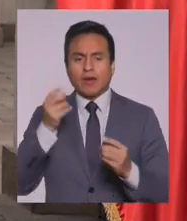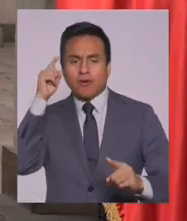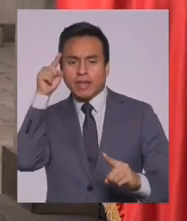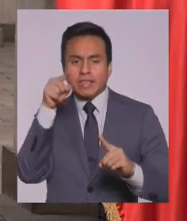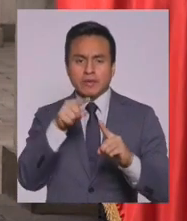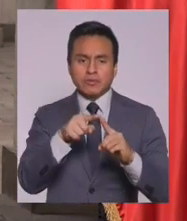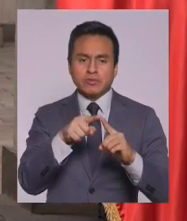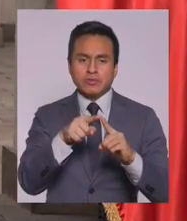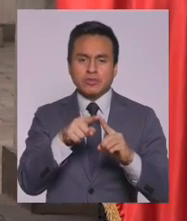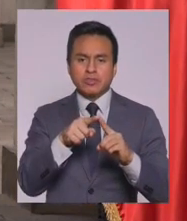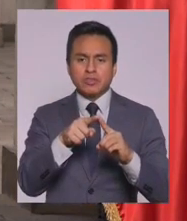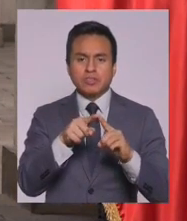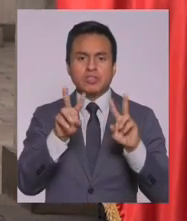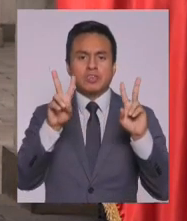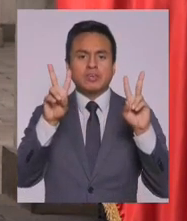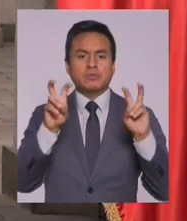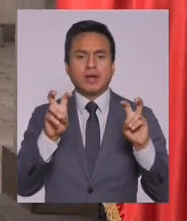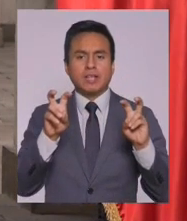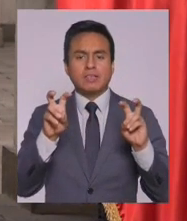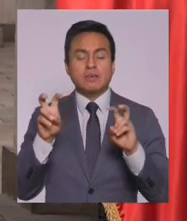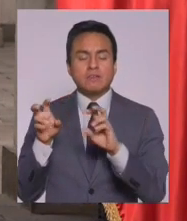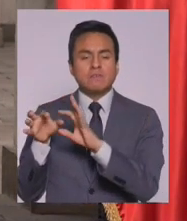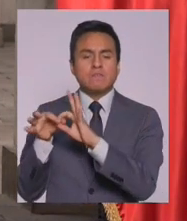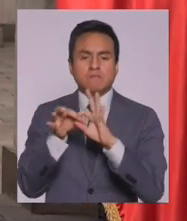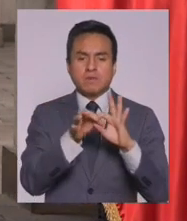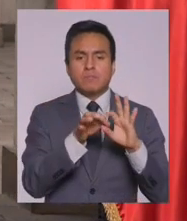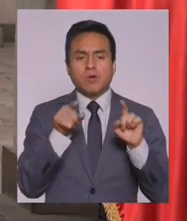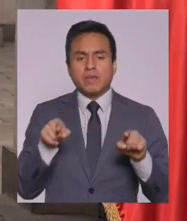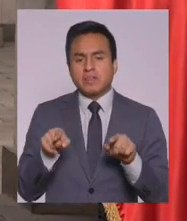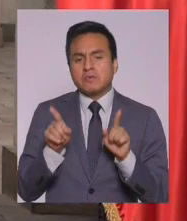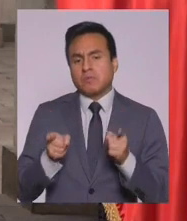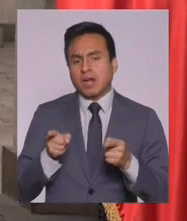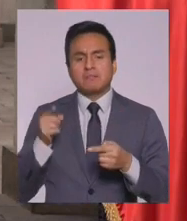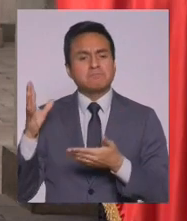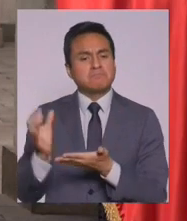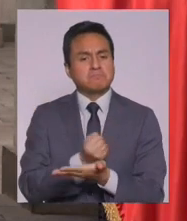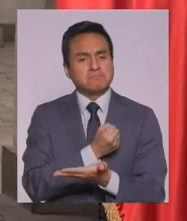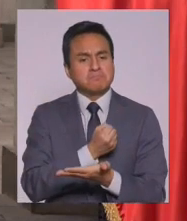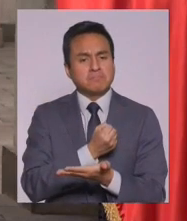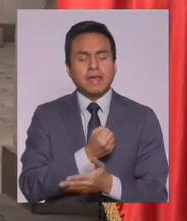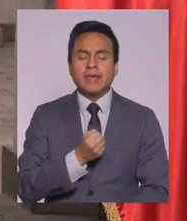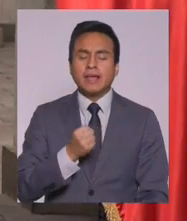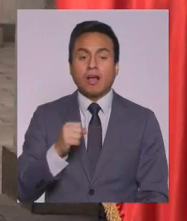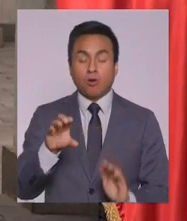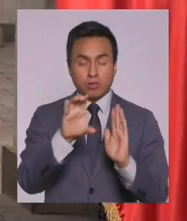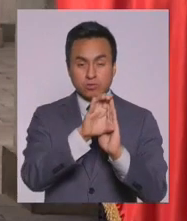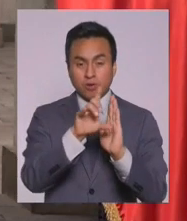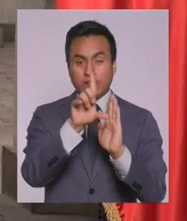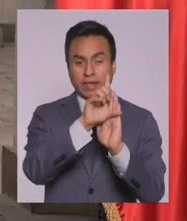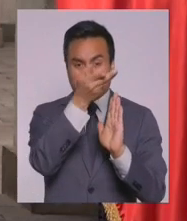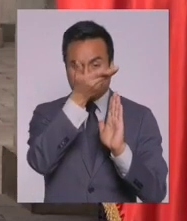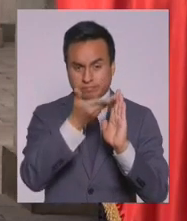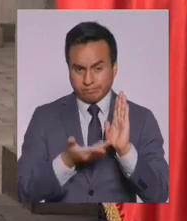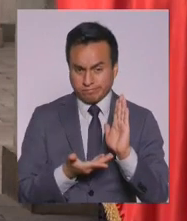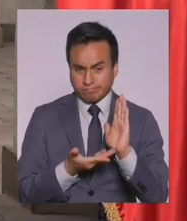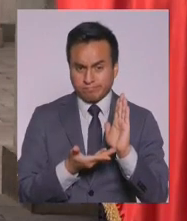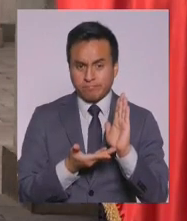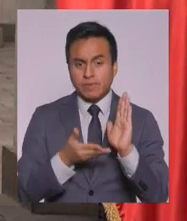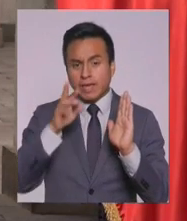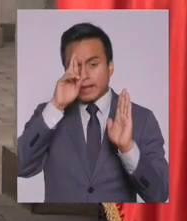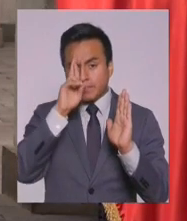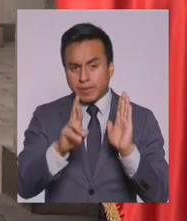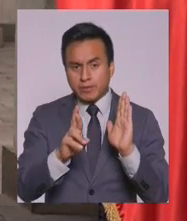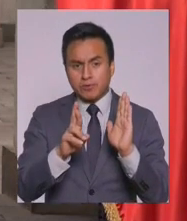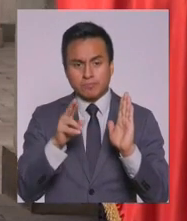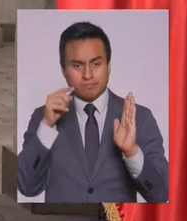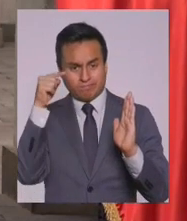objetivos como si el fin justificase los medios. La Constitución y las leyes y el respeto de